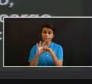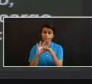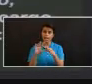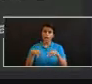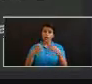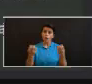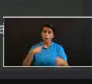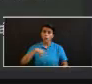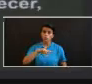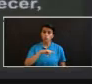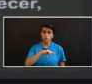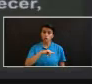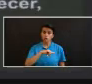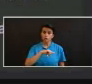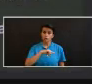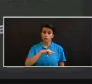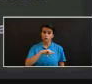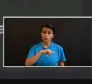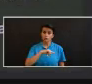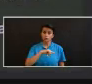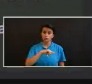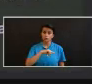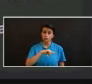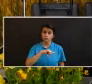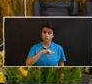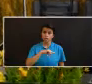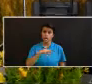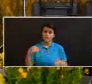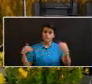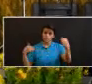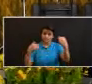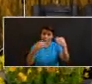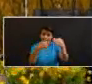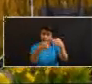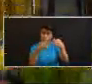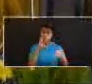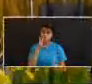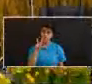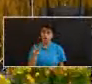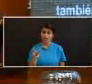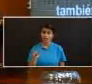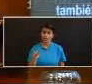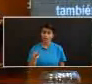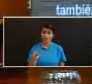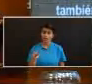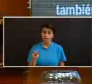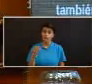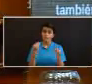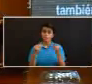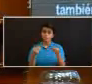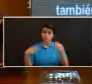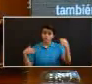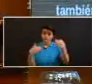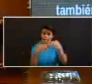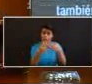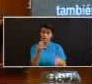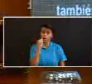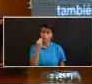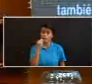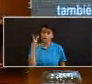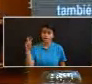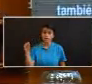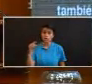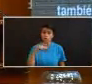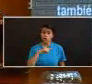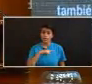cómo nosotros debemos acercarnos, ¿verdad? Y muchos se acercaron a comer, aunque